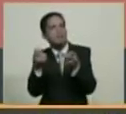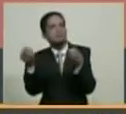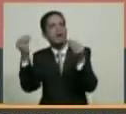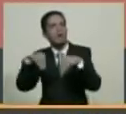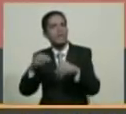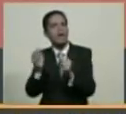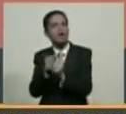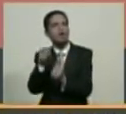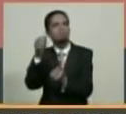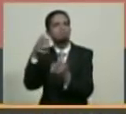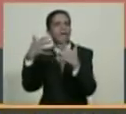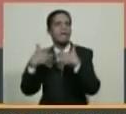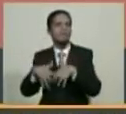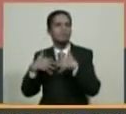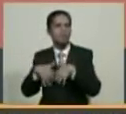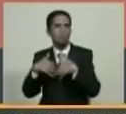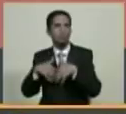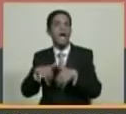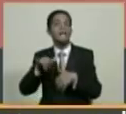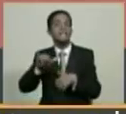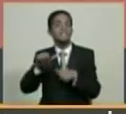seguir monitoreando